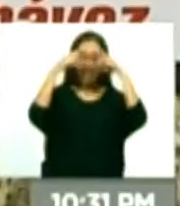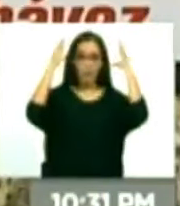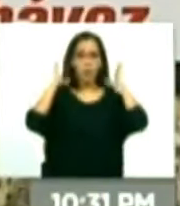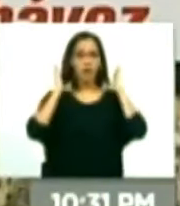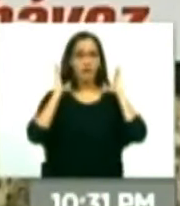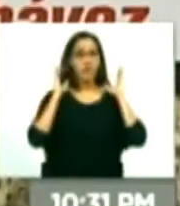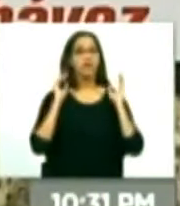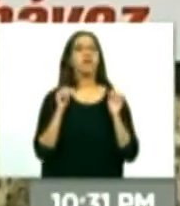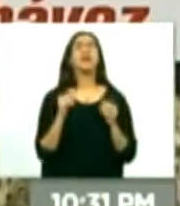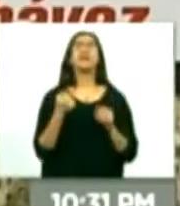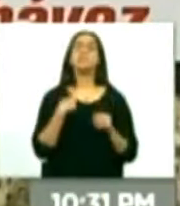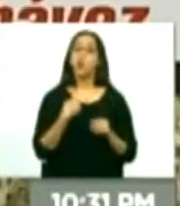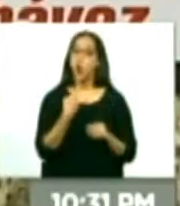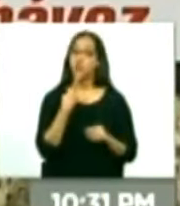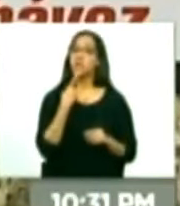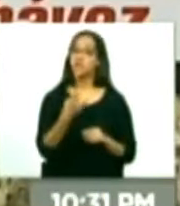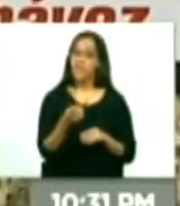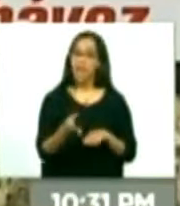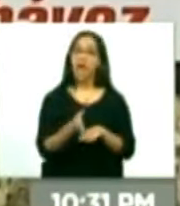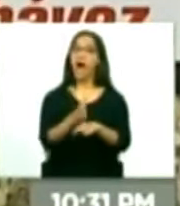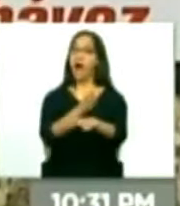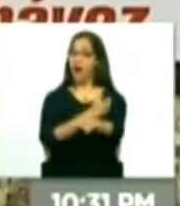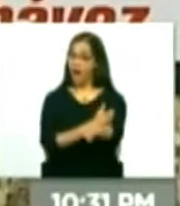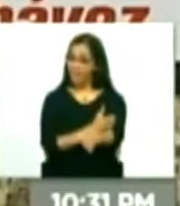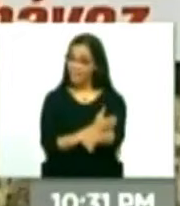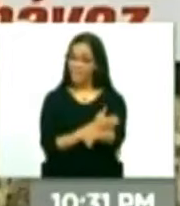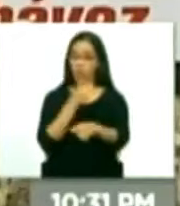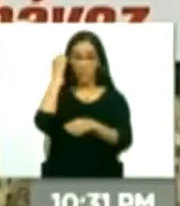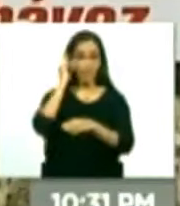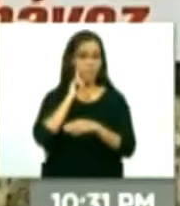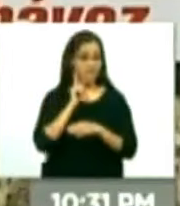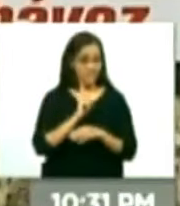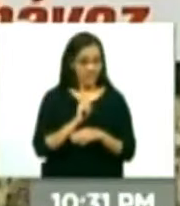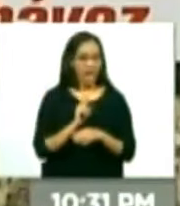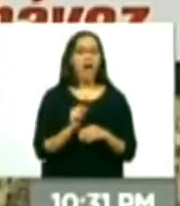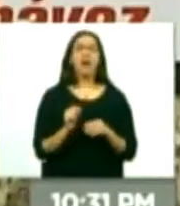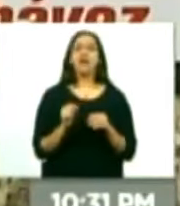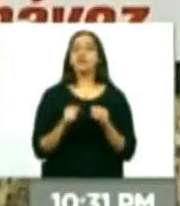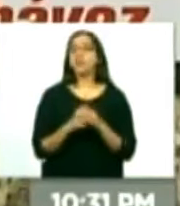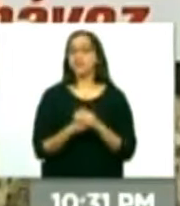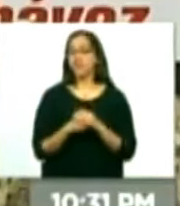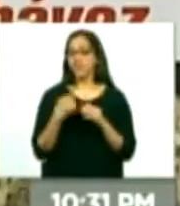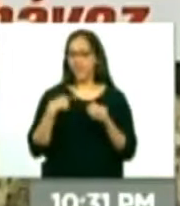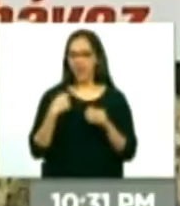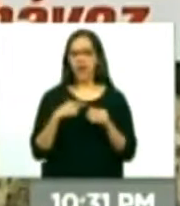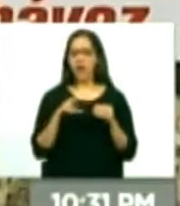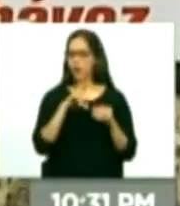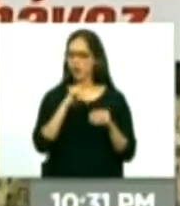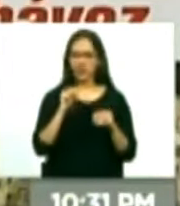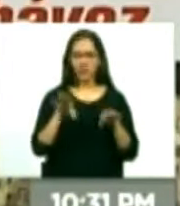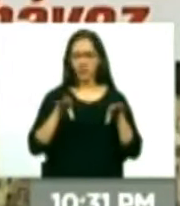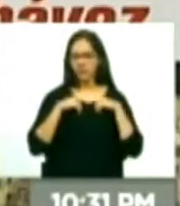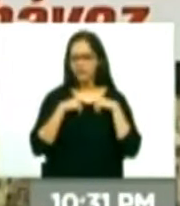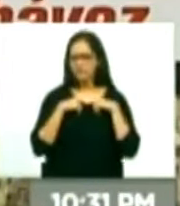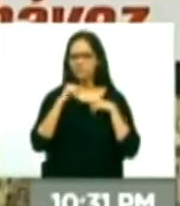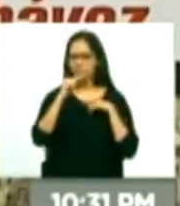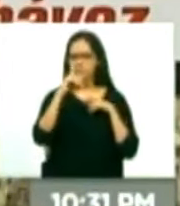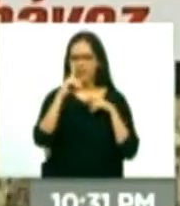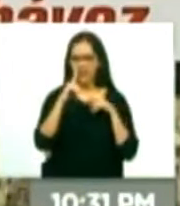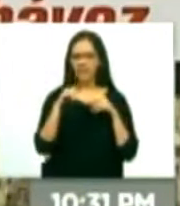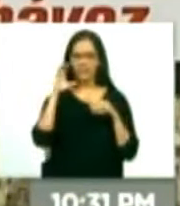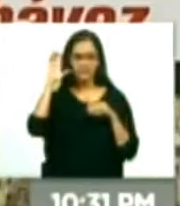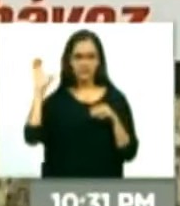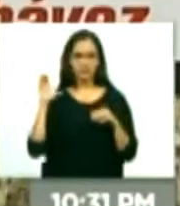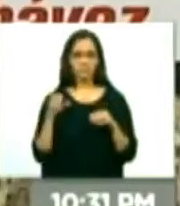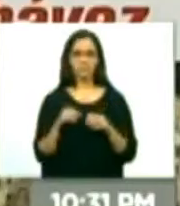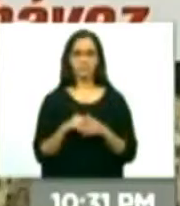diciendo desde hace tiempo, no me quieren creer, no contando con mucha aceptación de los adecos regionales. No, sí me